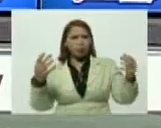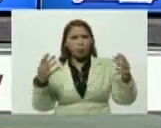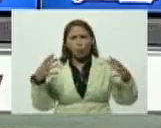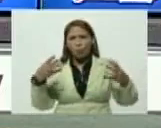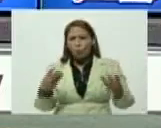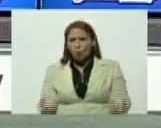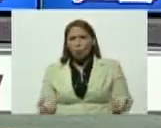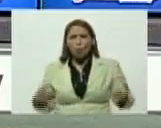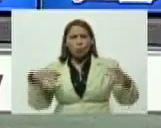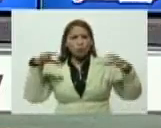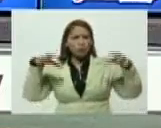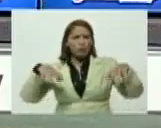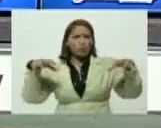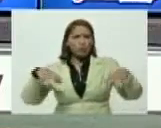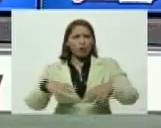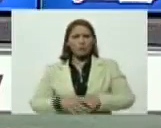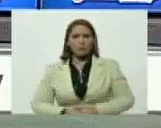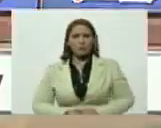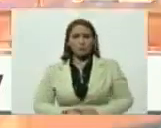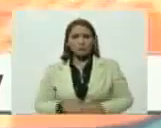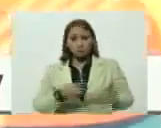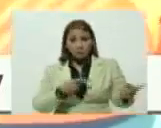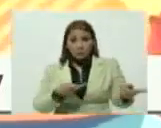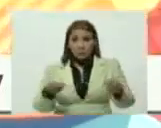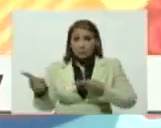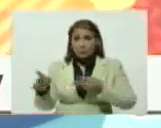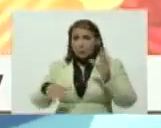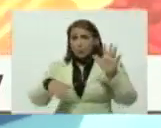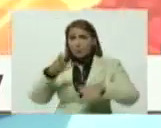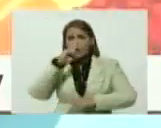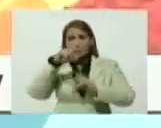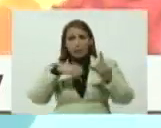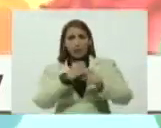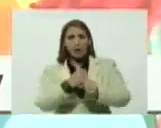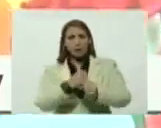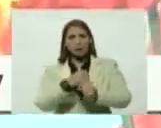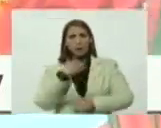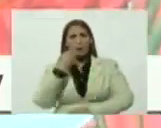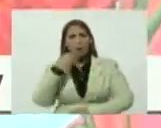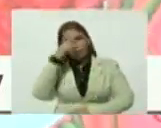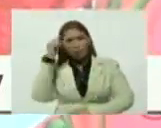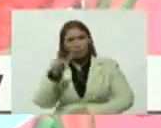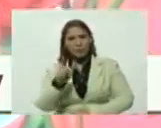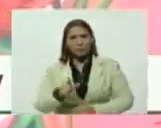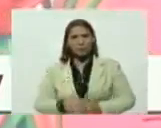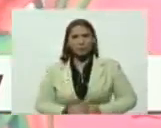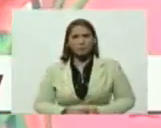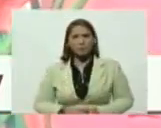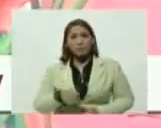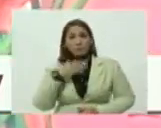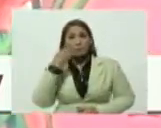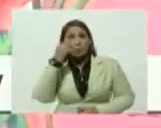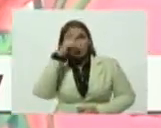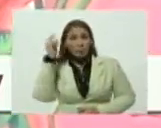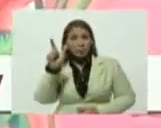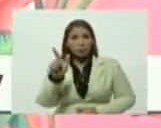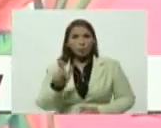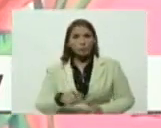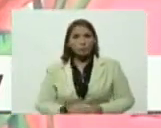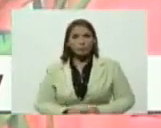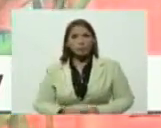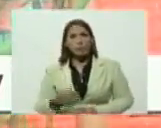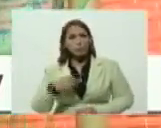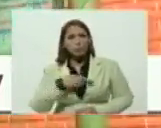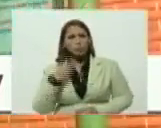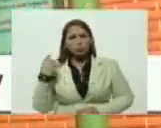lluvia, para recibir estos 13 años de la JPSV. La JPSV, tenemos un video,